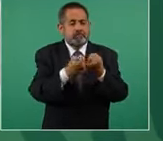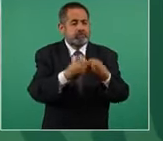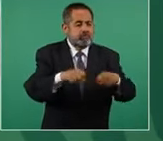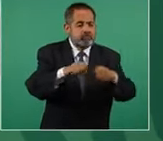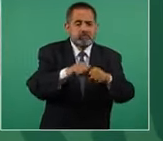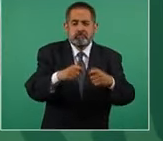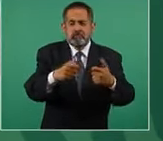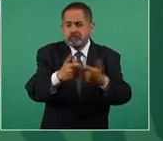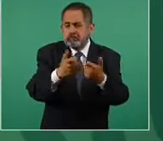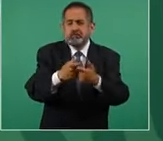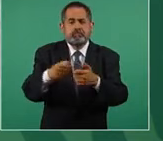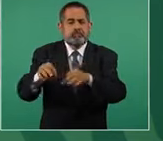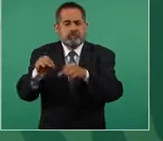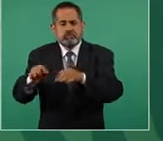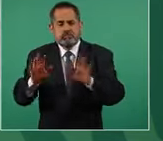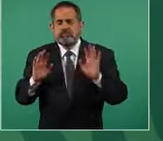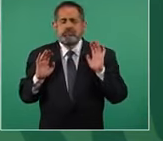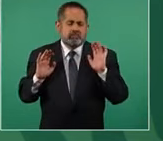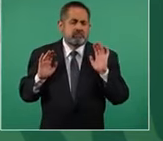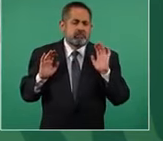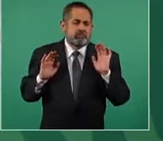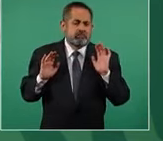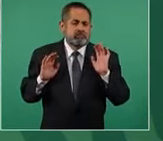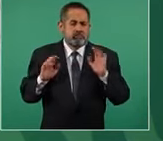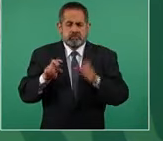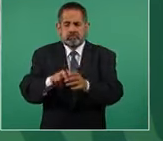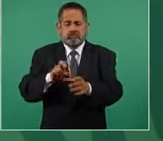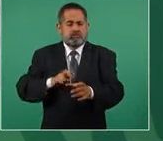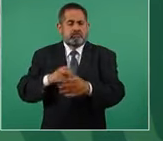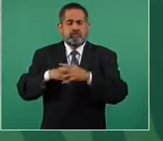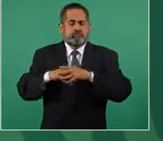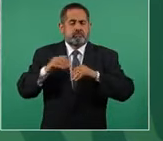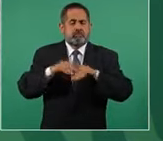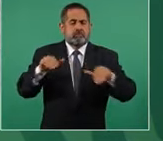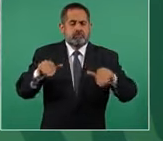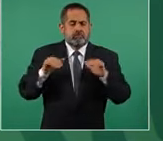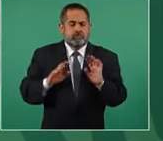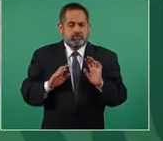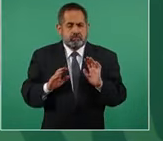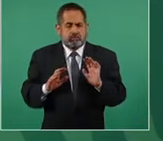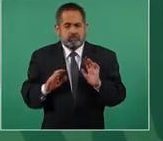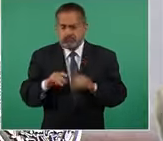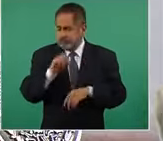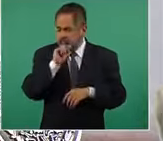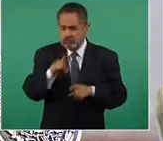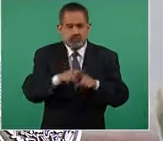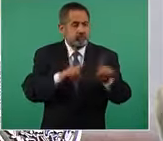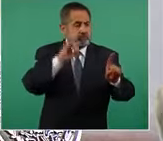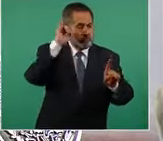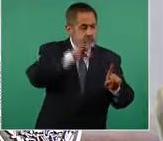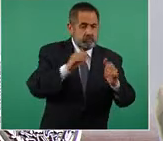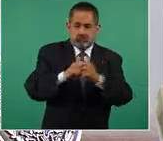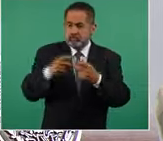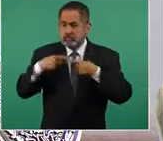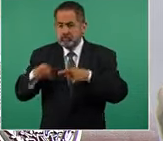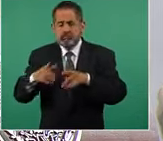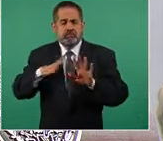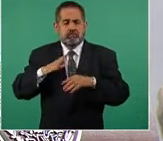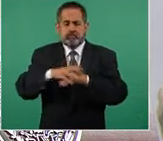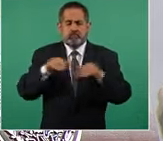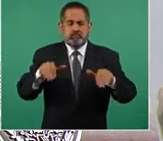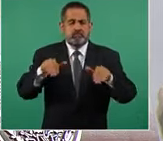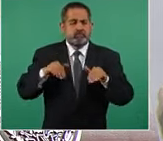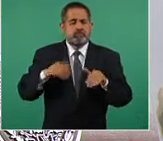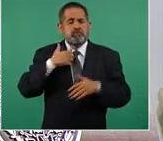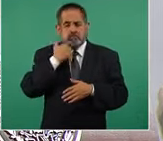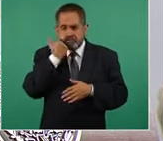¿sí? Incluso cuando es un conflicto obrero patronal, lo mismo, o sea, conciliar